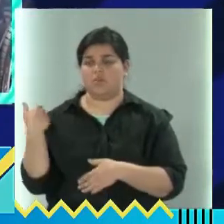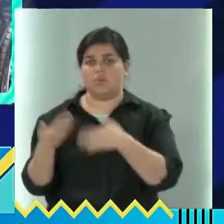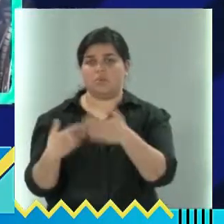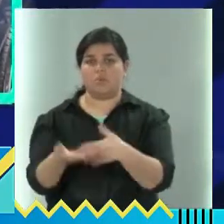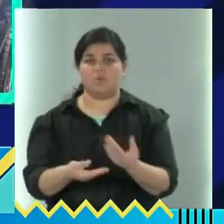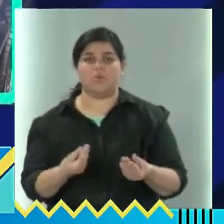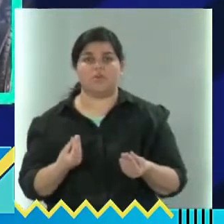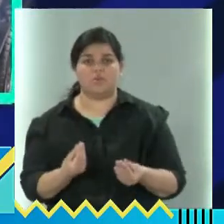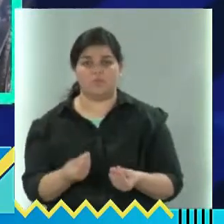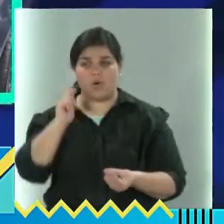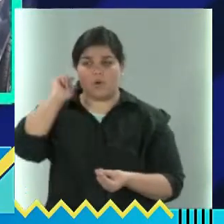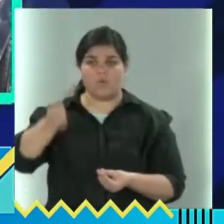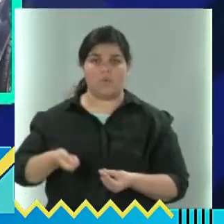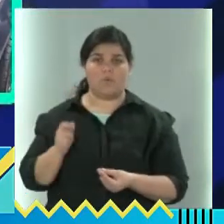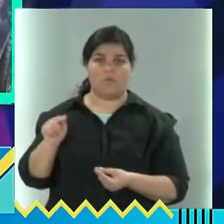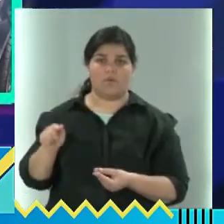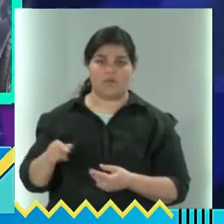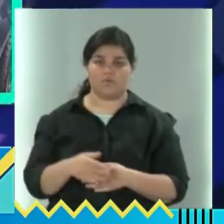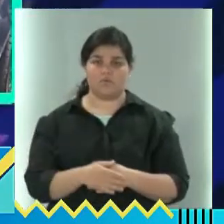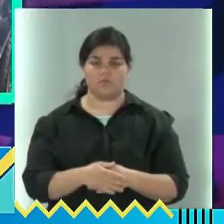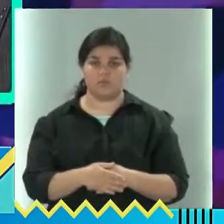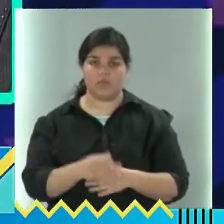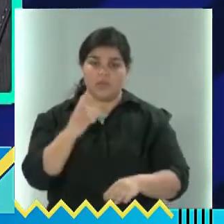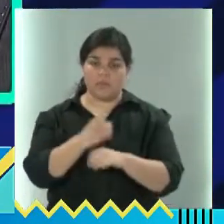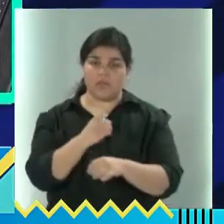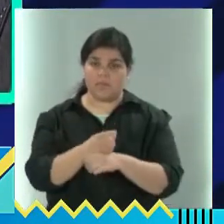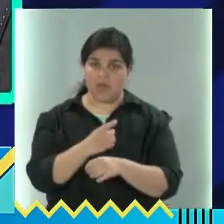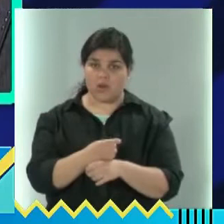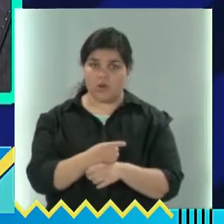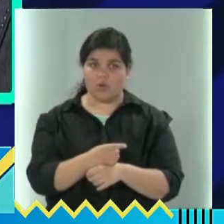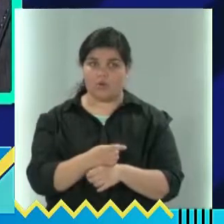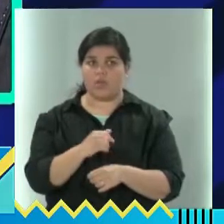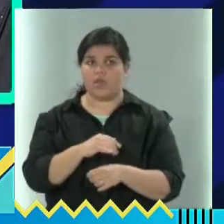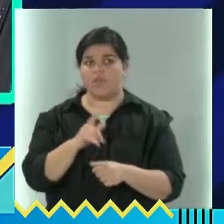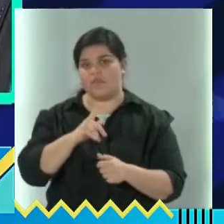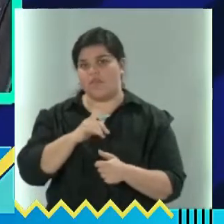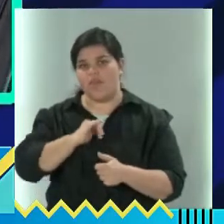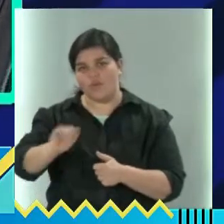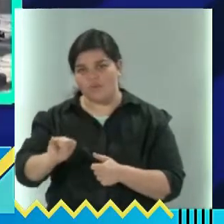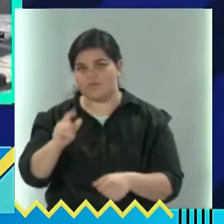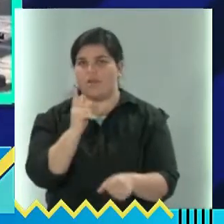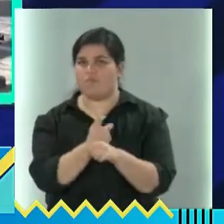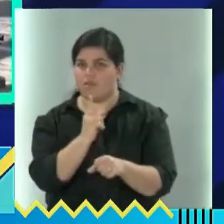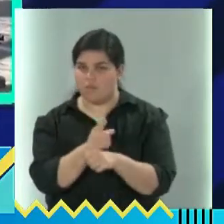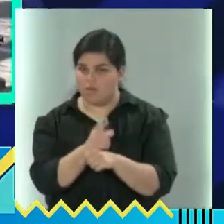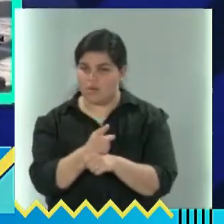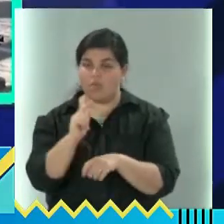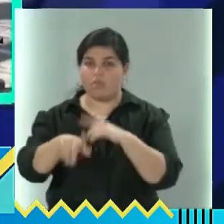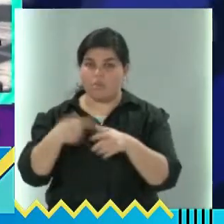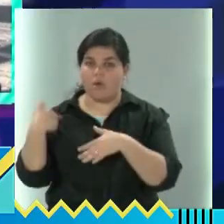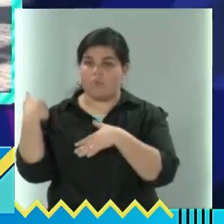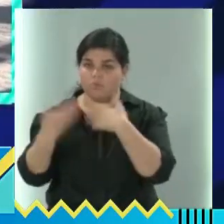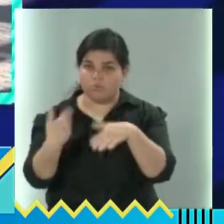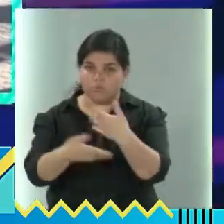una motivación para iniciar este procedimiento que, bueno, radica siempre en una denuncia. En algunas